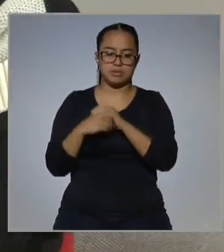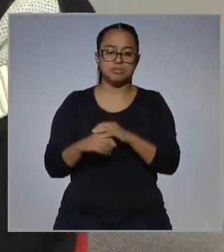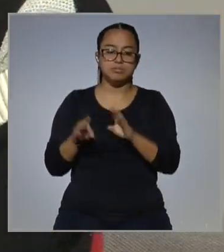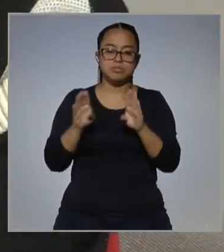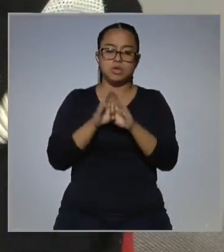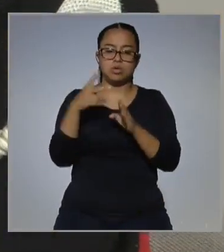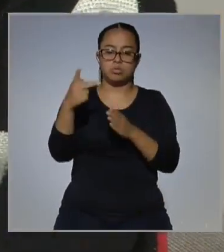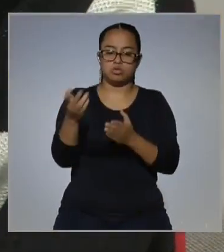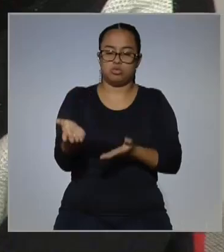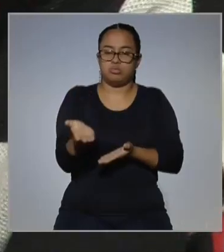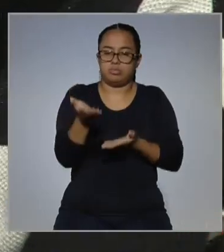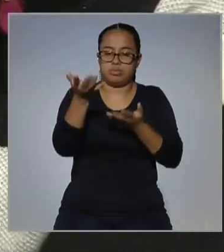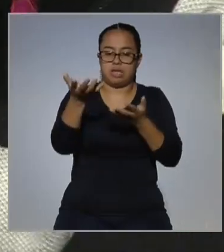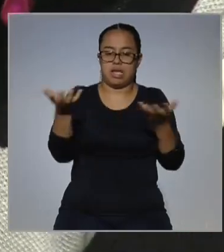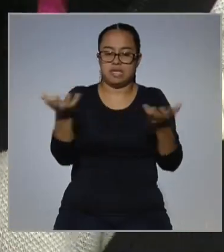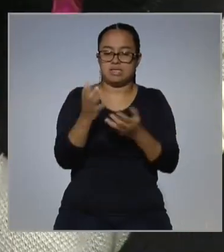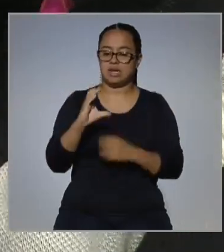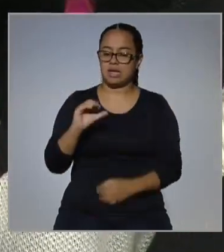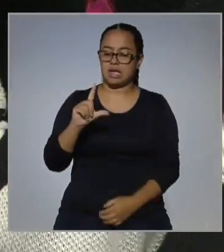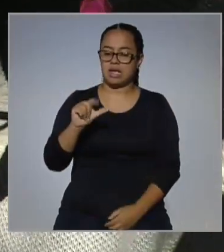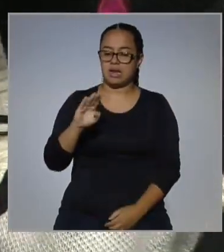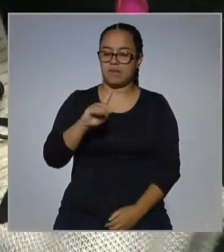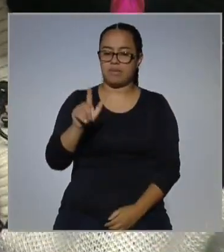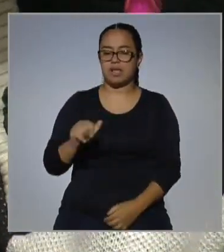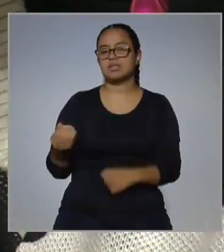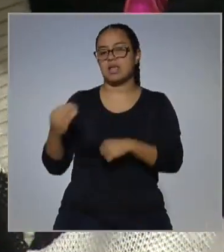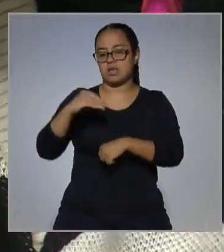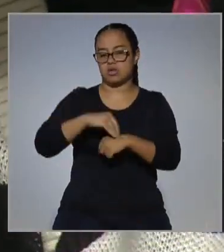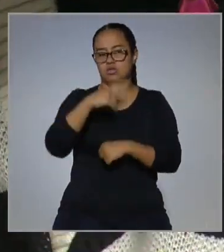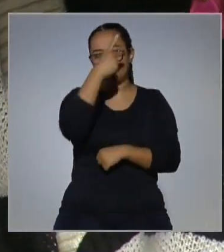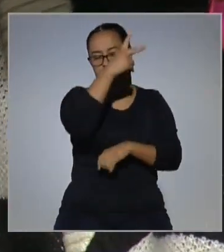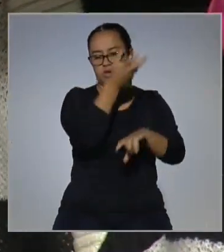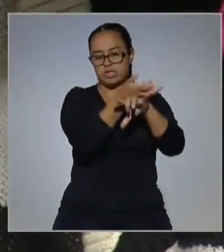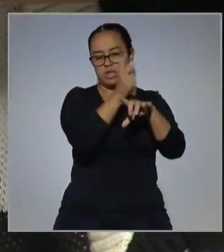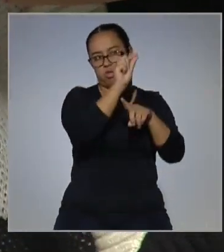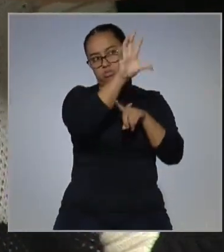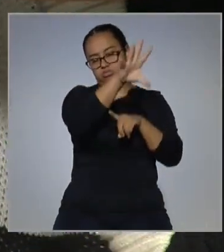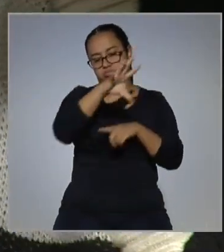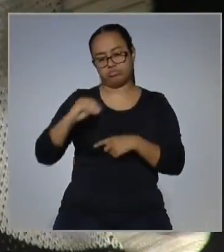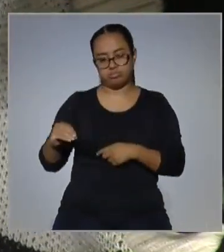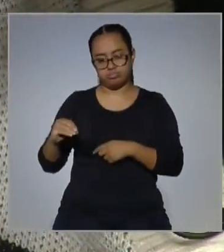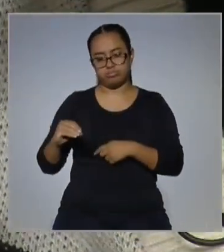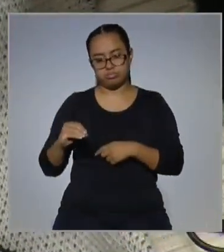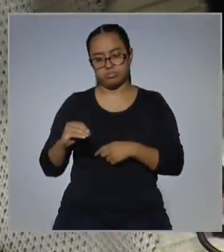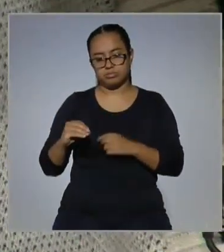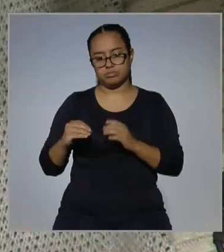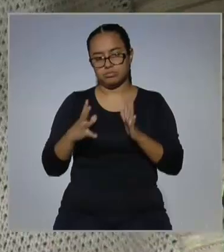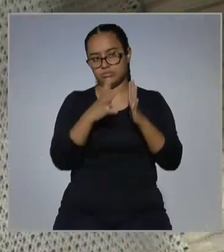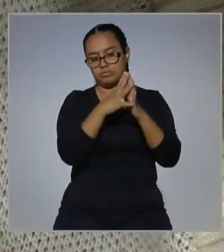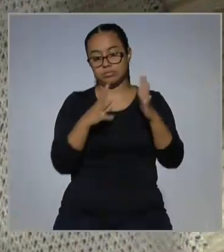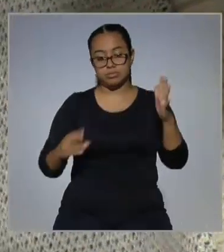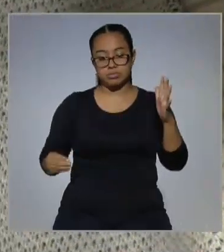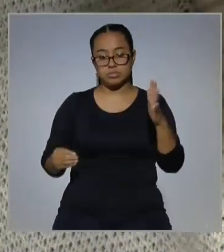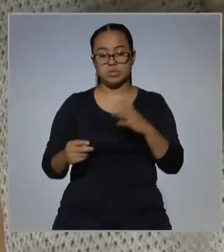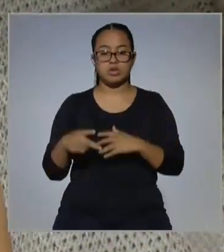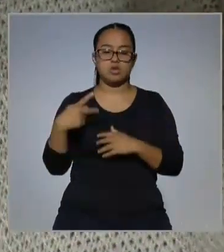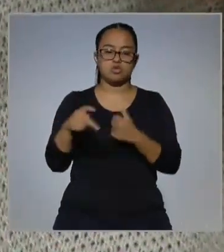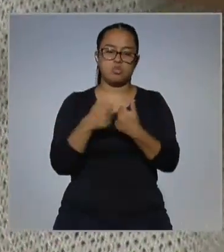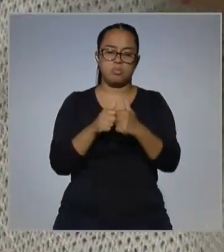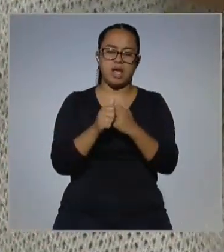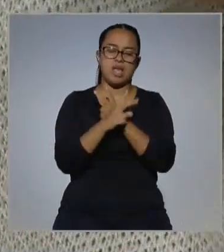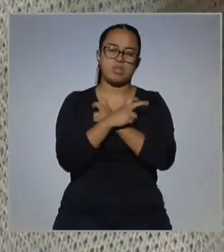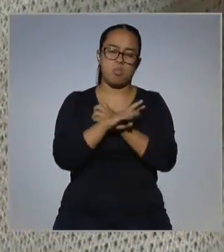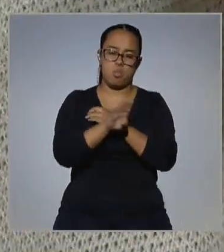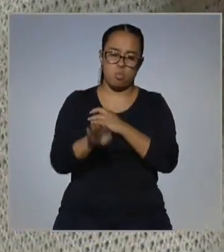altar que ella hizo con las calabazas que incorpora de la cultura del Halloween. Aquí están sus difuntos, su pan de